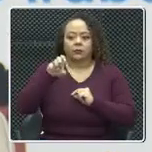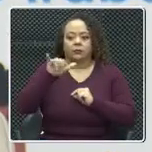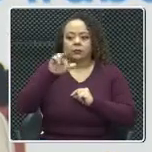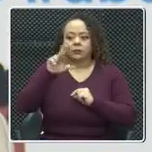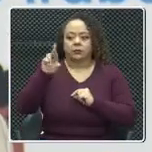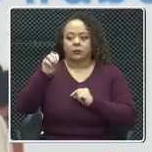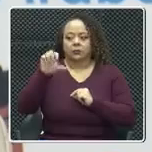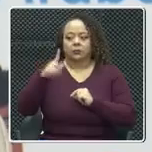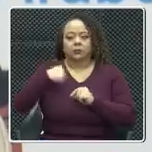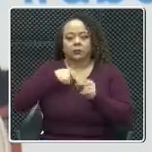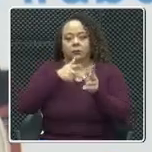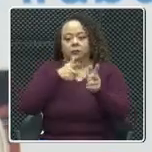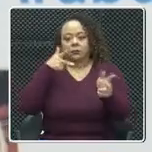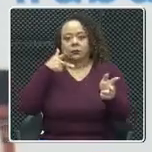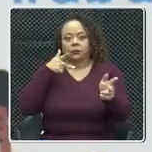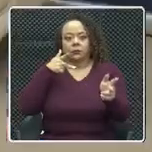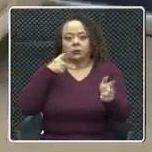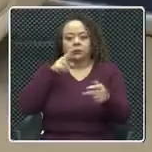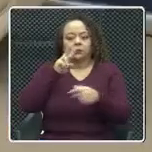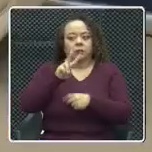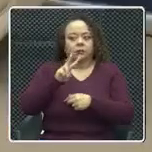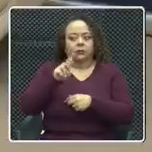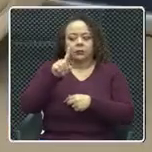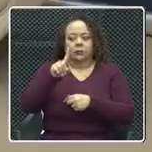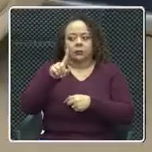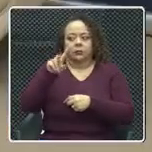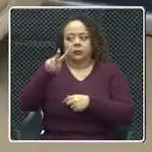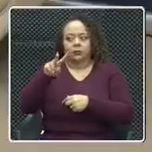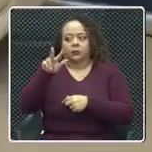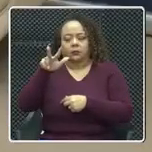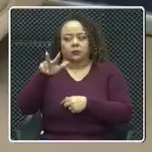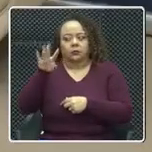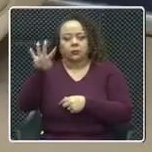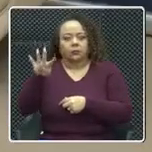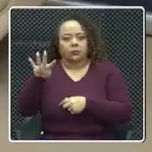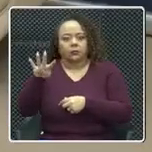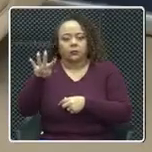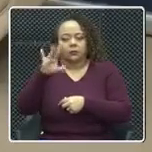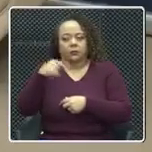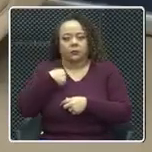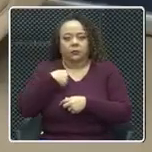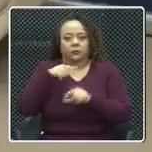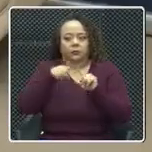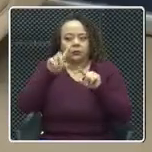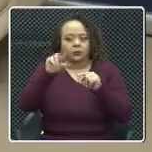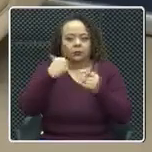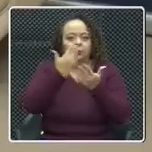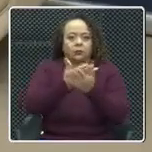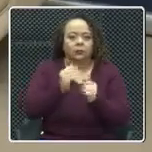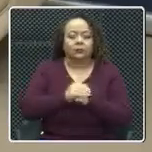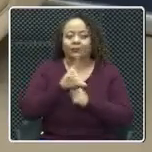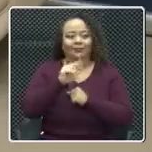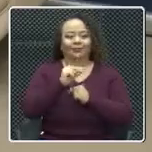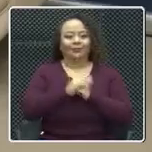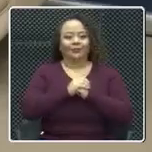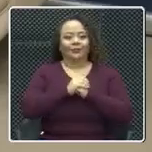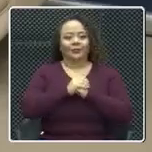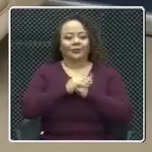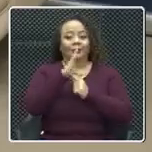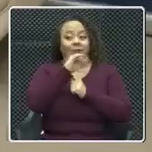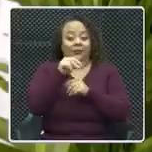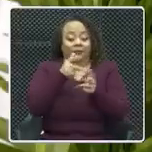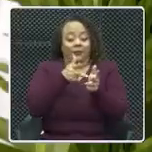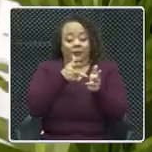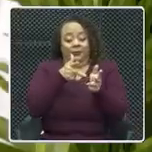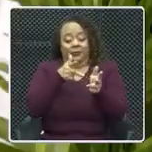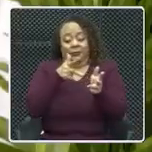aquí, empresa, una hora, 2 horas, 3 horas, 4 horas. Y yo, gente, pero no han llegado. No, no hemos llegado. Y el colapso